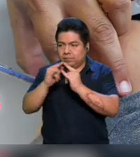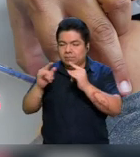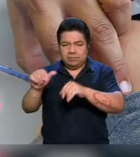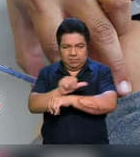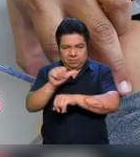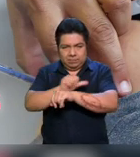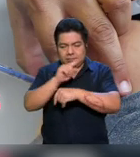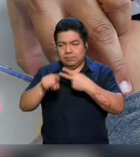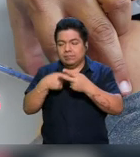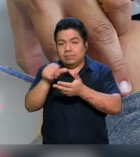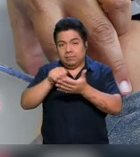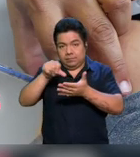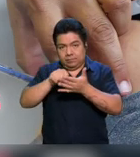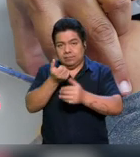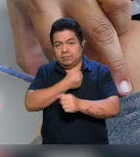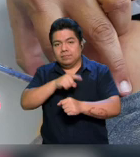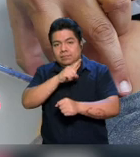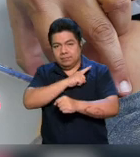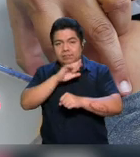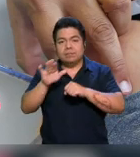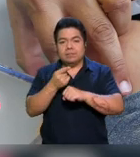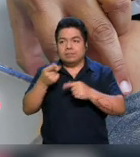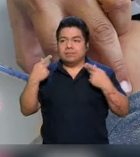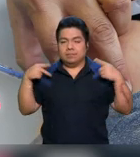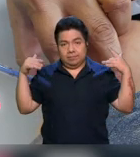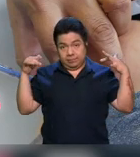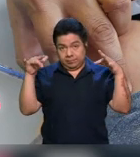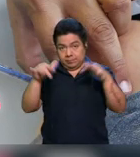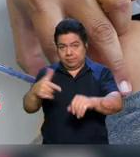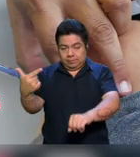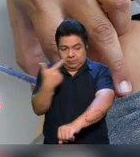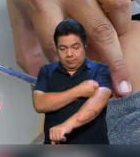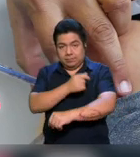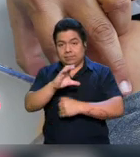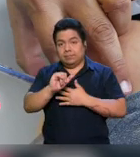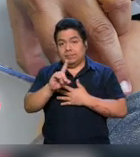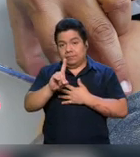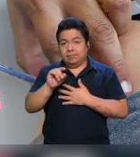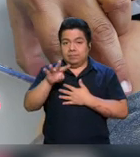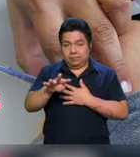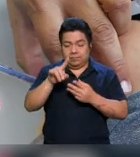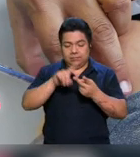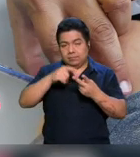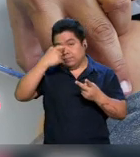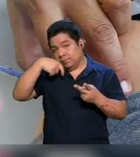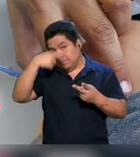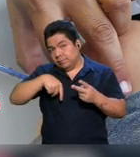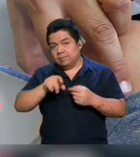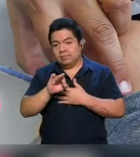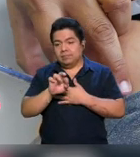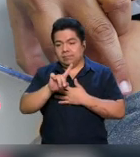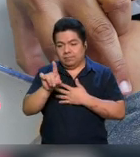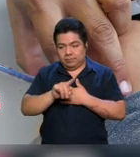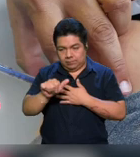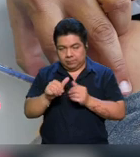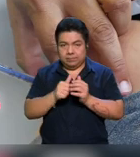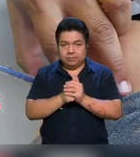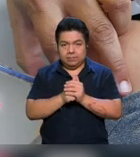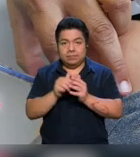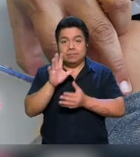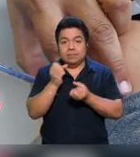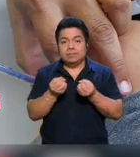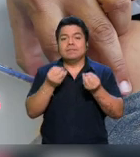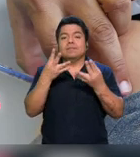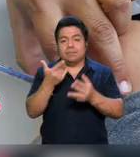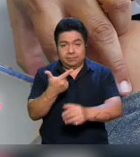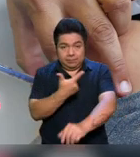salud, para que las y los capitalinos acudan a inmunizarse contra COVID-19 e influenza. De acuerdo con las autoridades de salud, la meta consiste